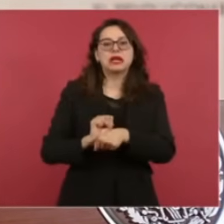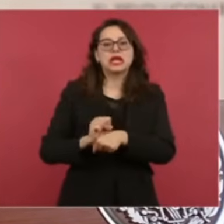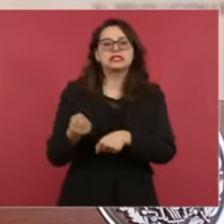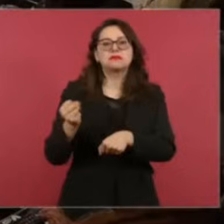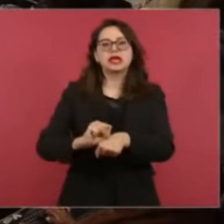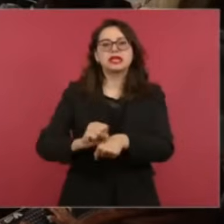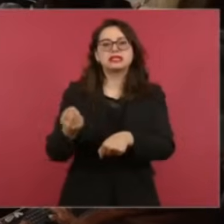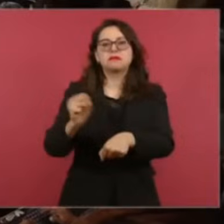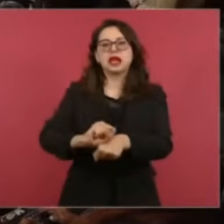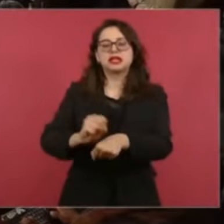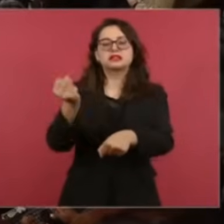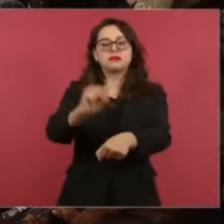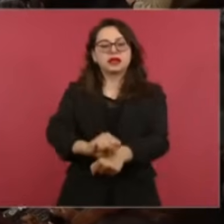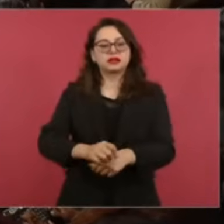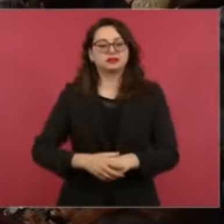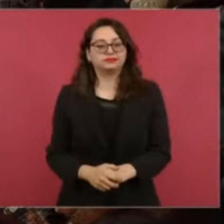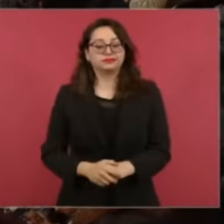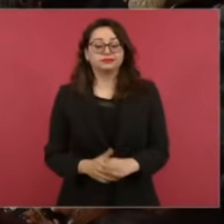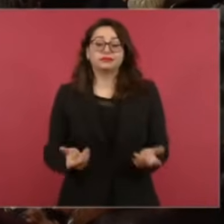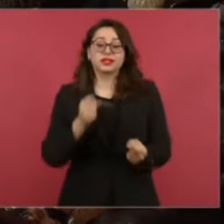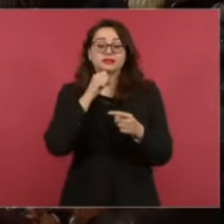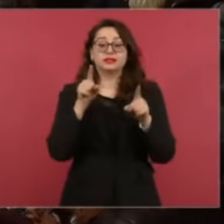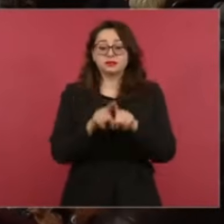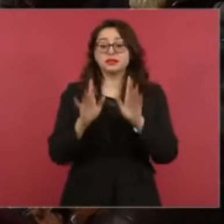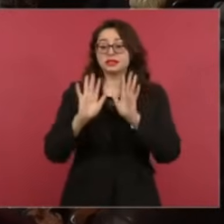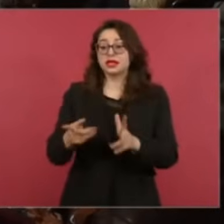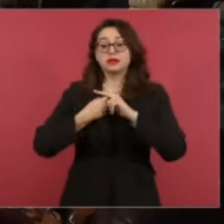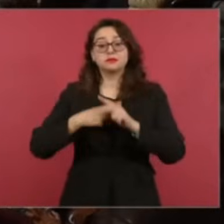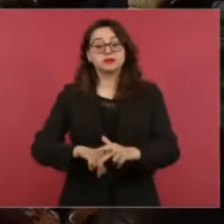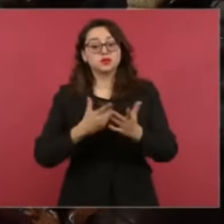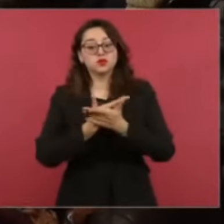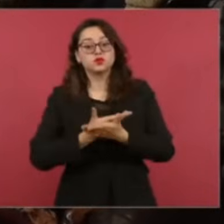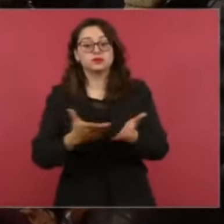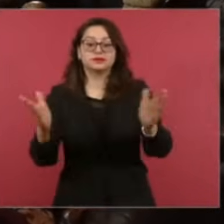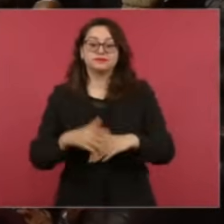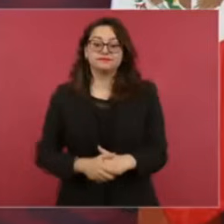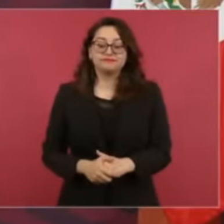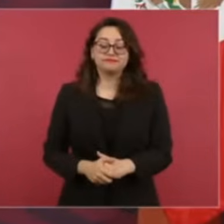A ver, se los explico de manera sencilla.